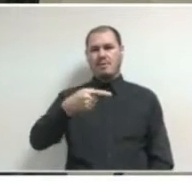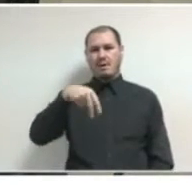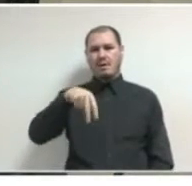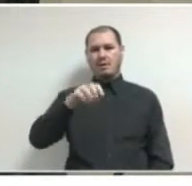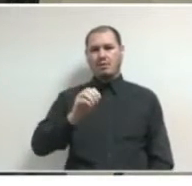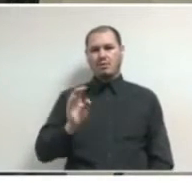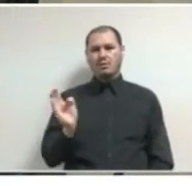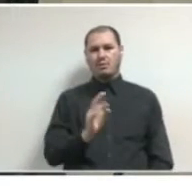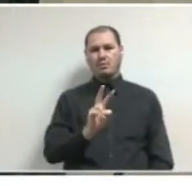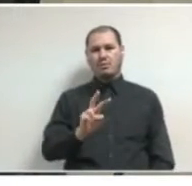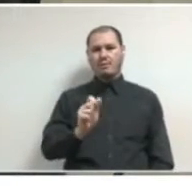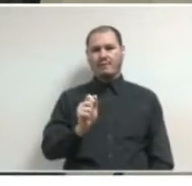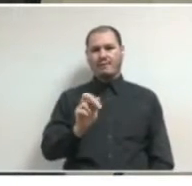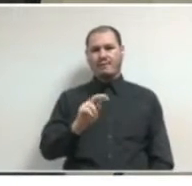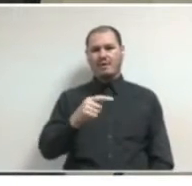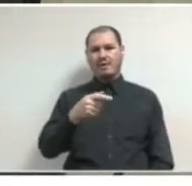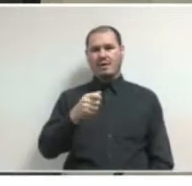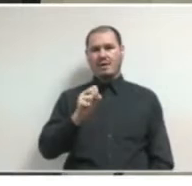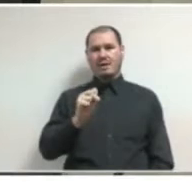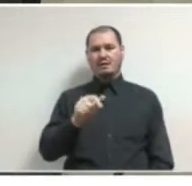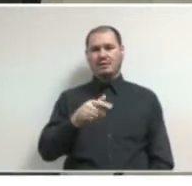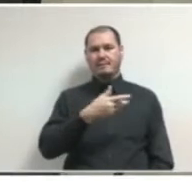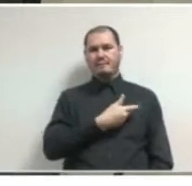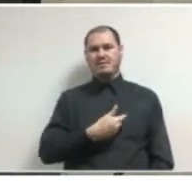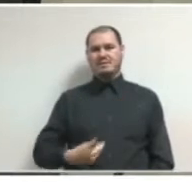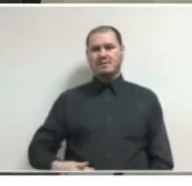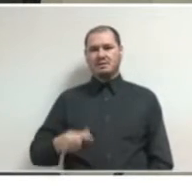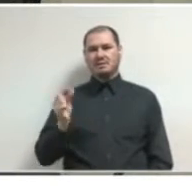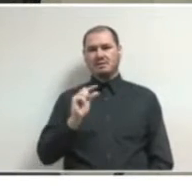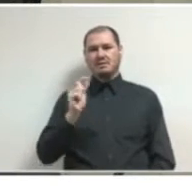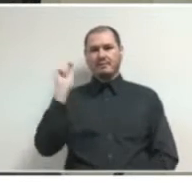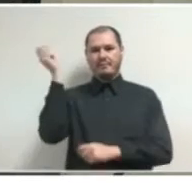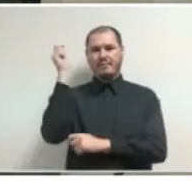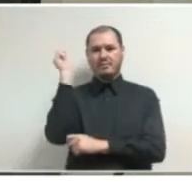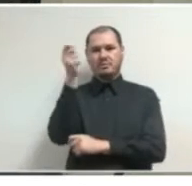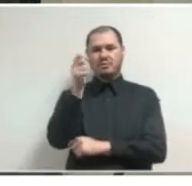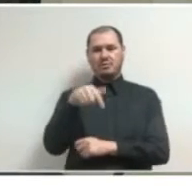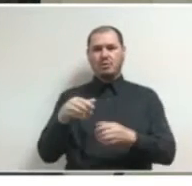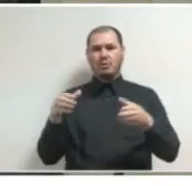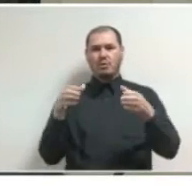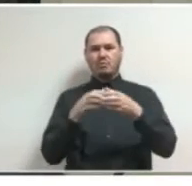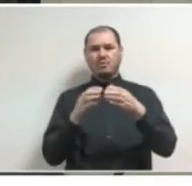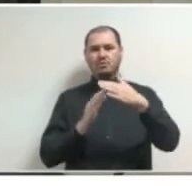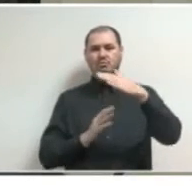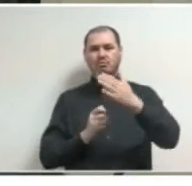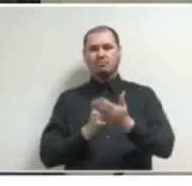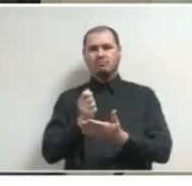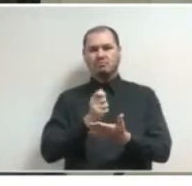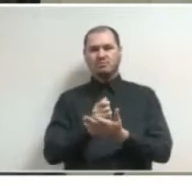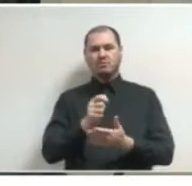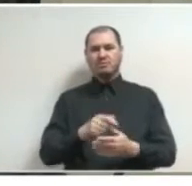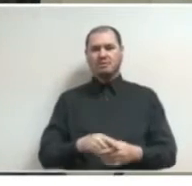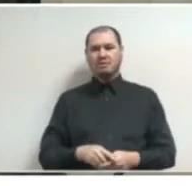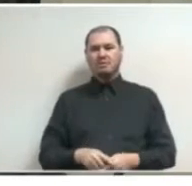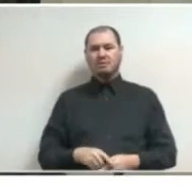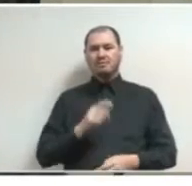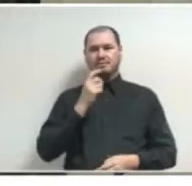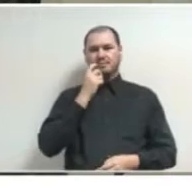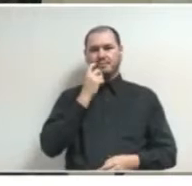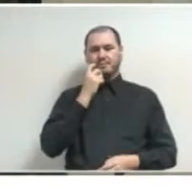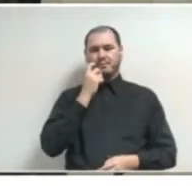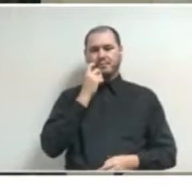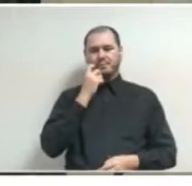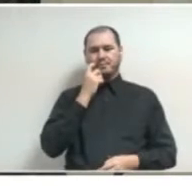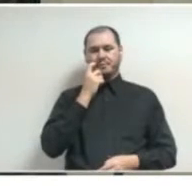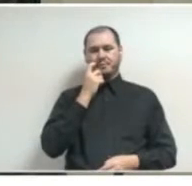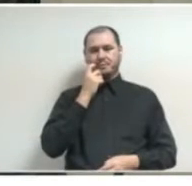Consejo de Administración, Circunvisión Judicial, Misiones, Peguama, Oye Urego, Ina Oñembo, Pajuye, Janguá, su oficial inspector José